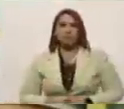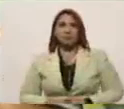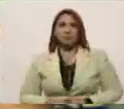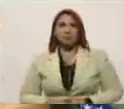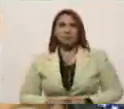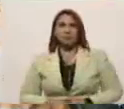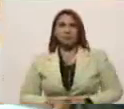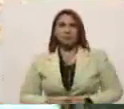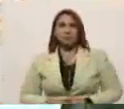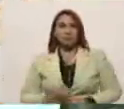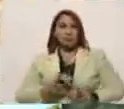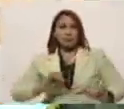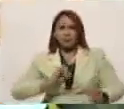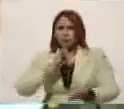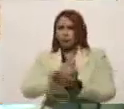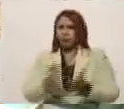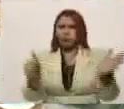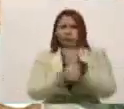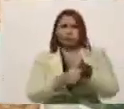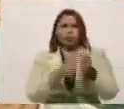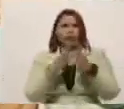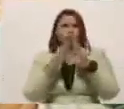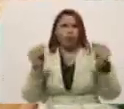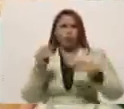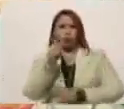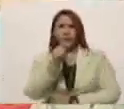para, una vez identificados todos los TANCOL,